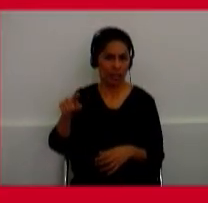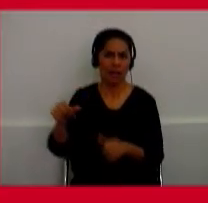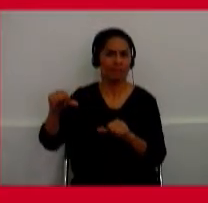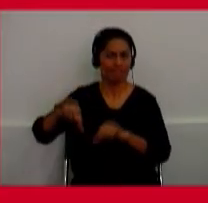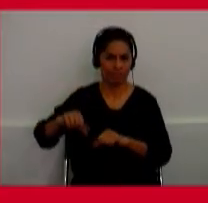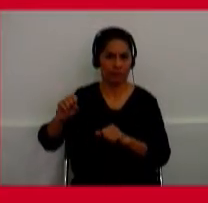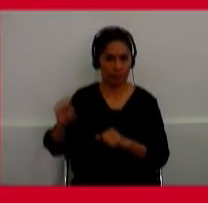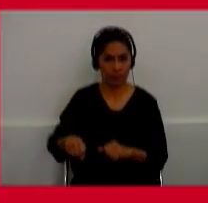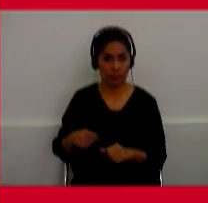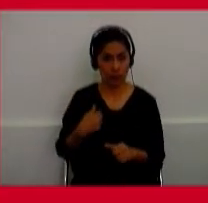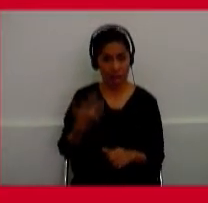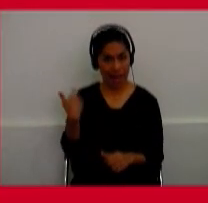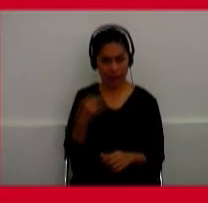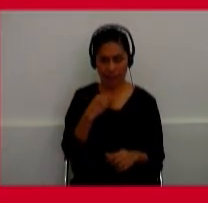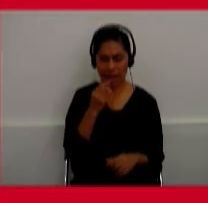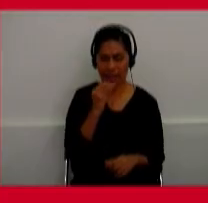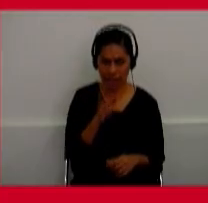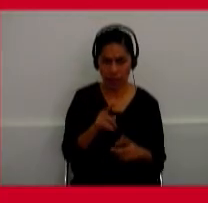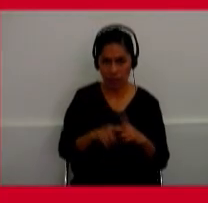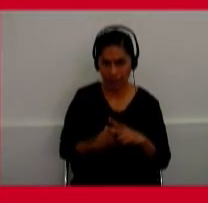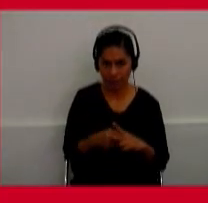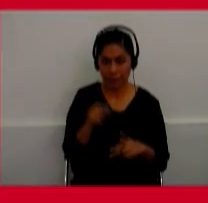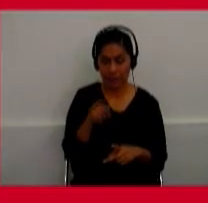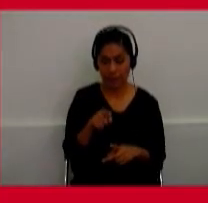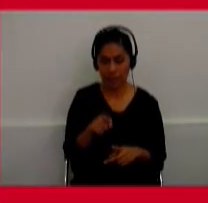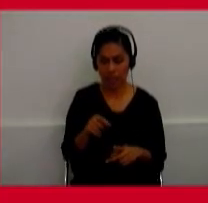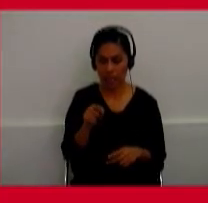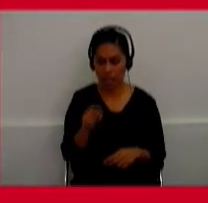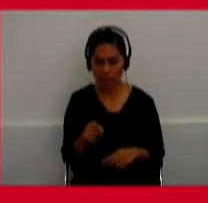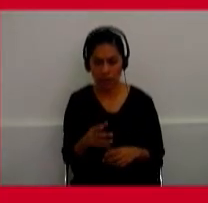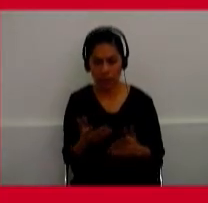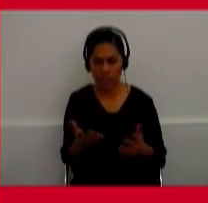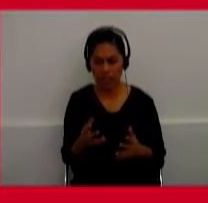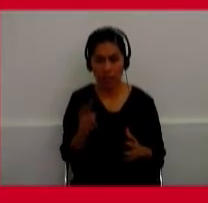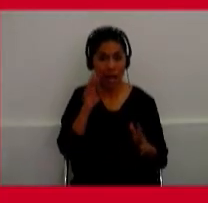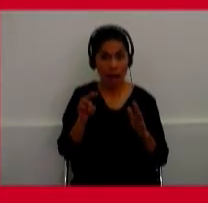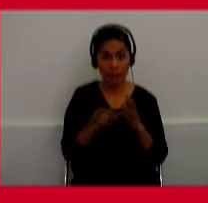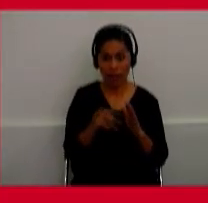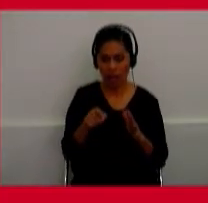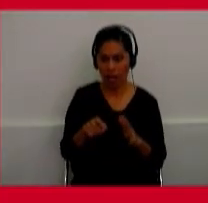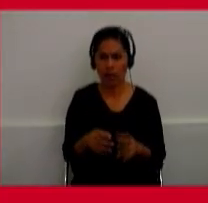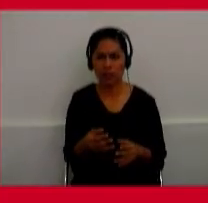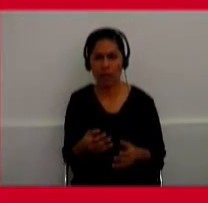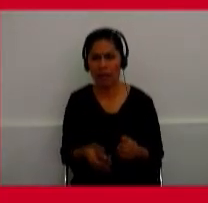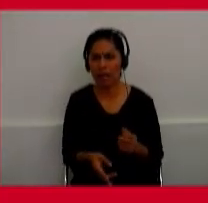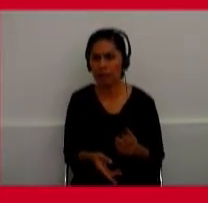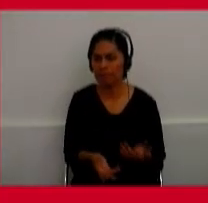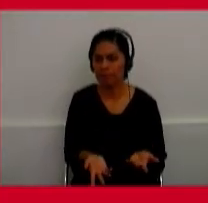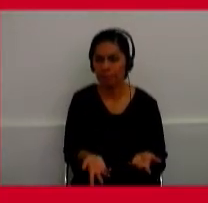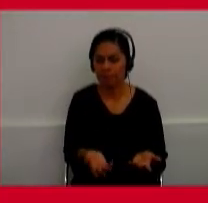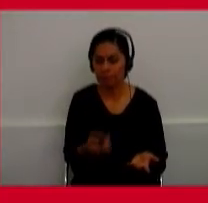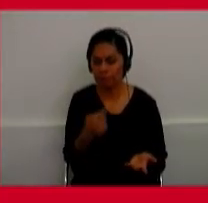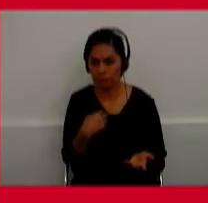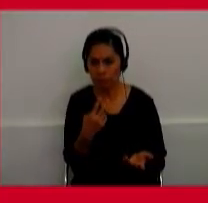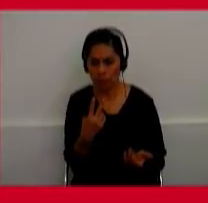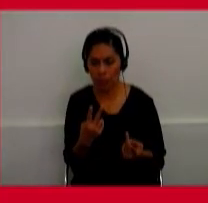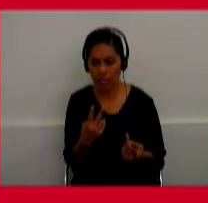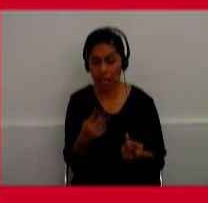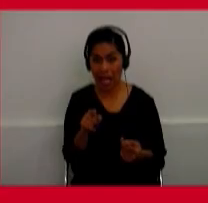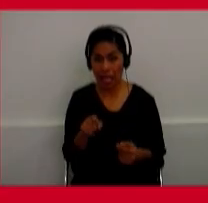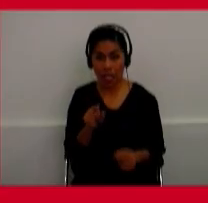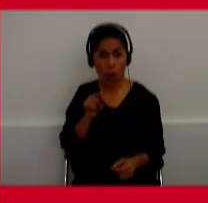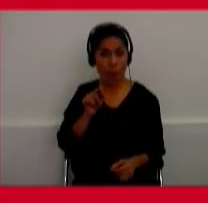Como mencioné al inicio, se separó el 30% para la validación del modelo. En la validación del modelo sí hubo un punto